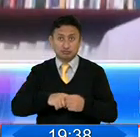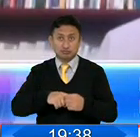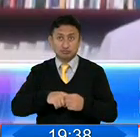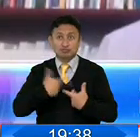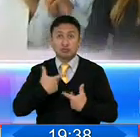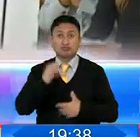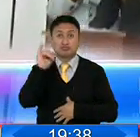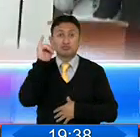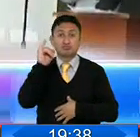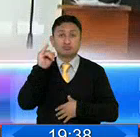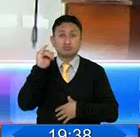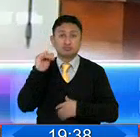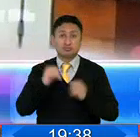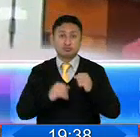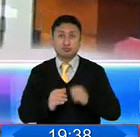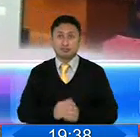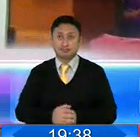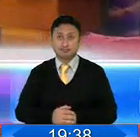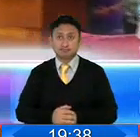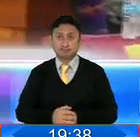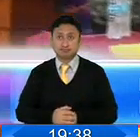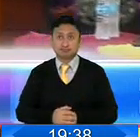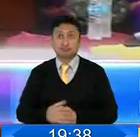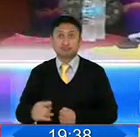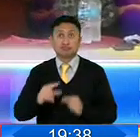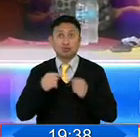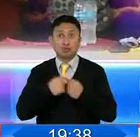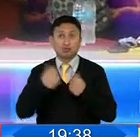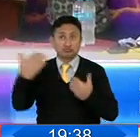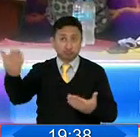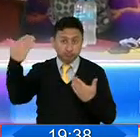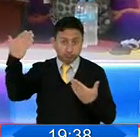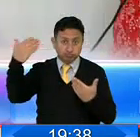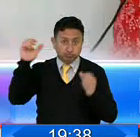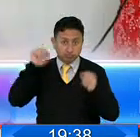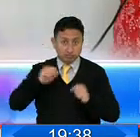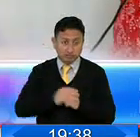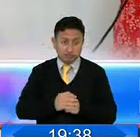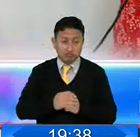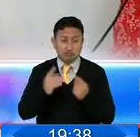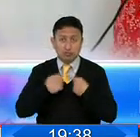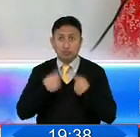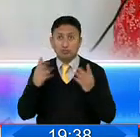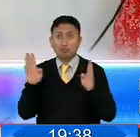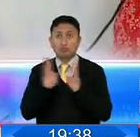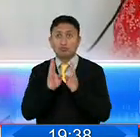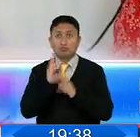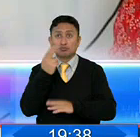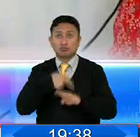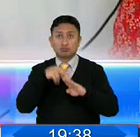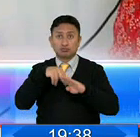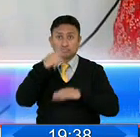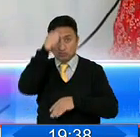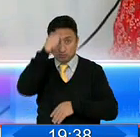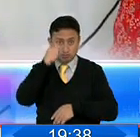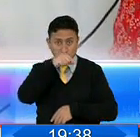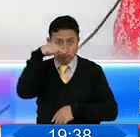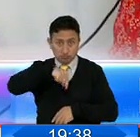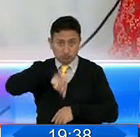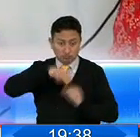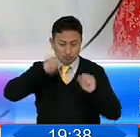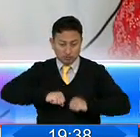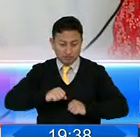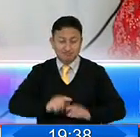Izquierda Democrática. El movimiento Adelante, Ecuatoriano Adelante, también intentó realizar su convención nacional este domingo para ratificar